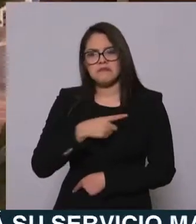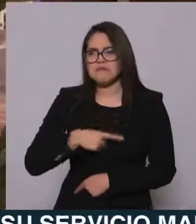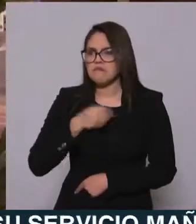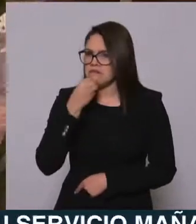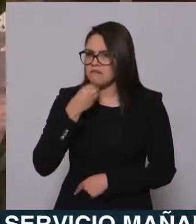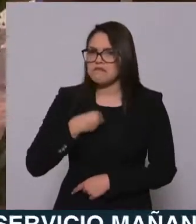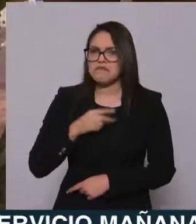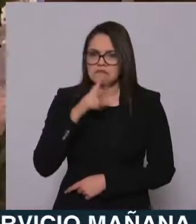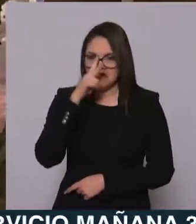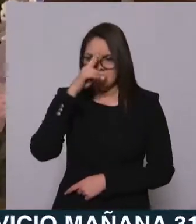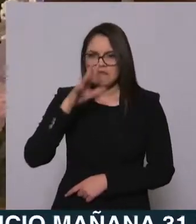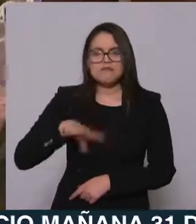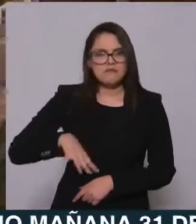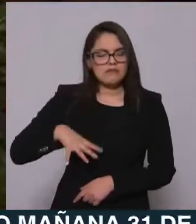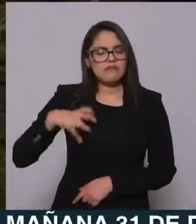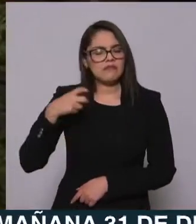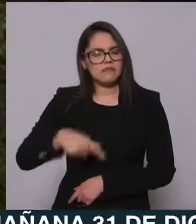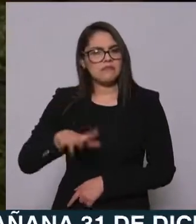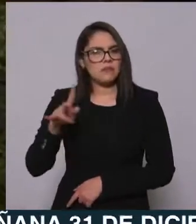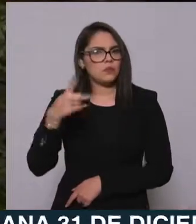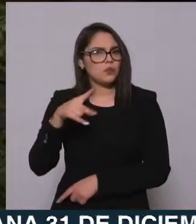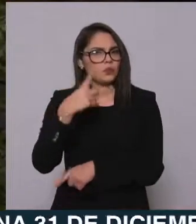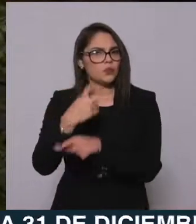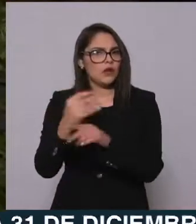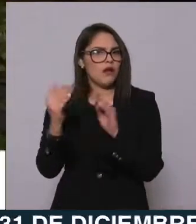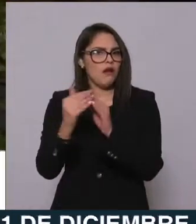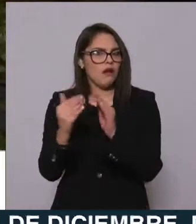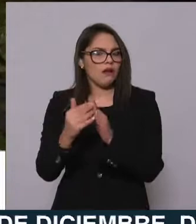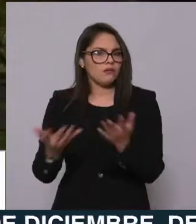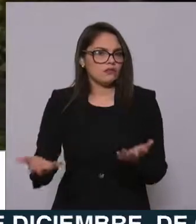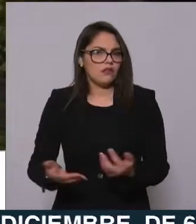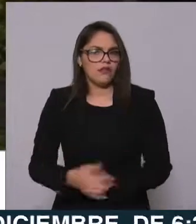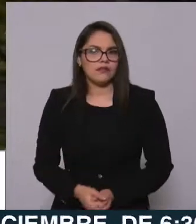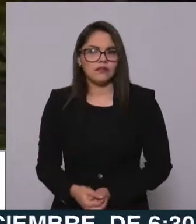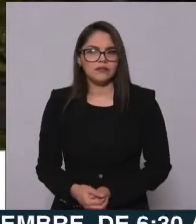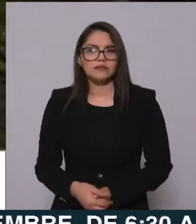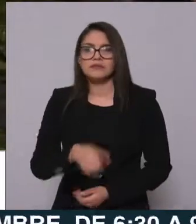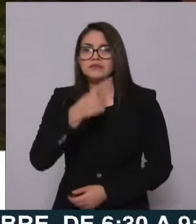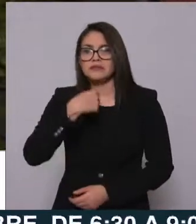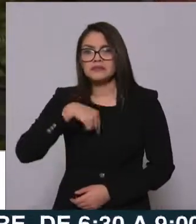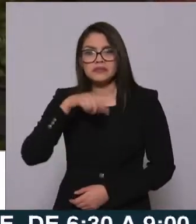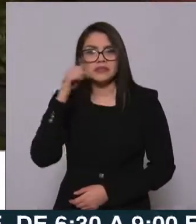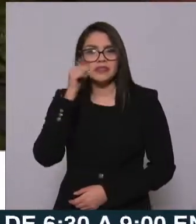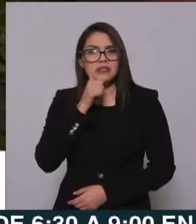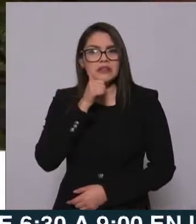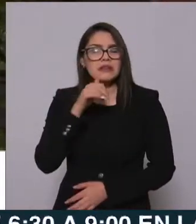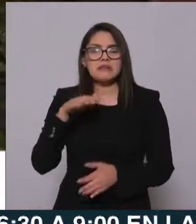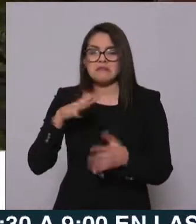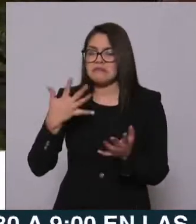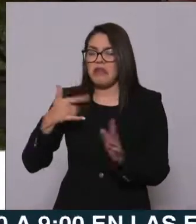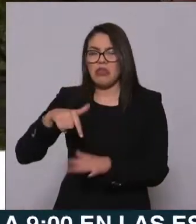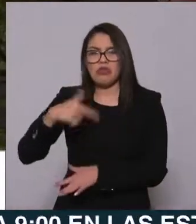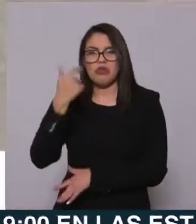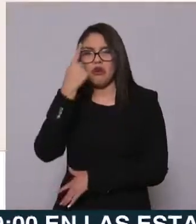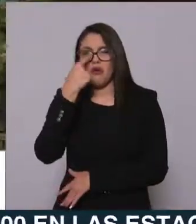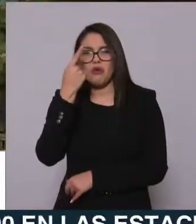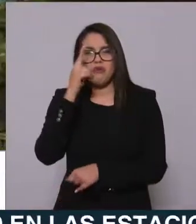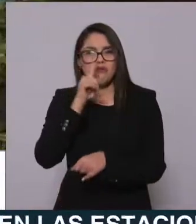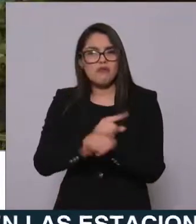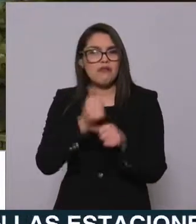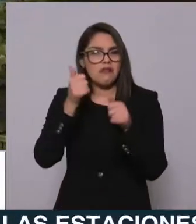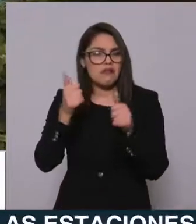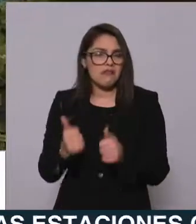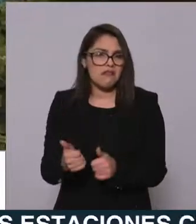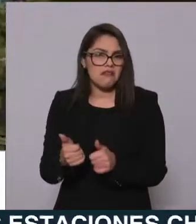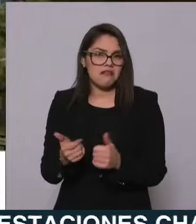adelante su segundo hogar. Aquí, pues prácticamente nos la pasamos más de 12 horas al día. Pues